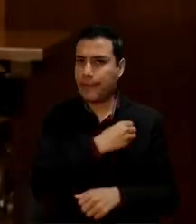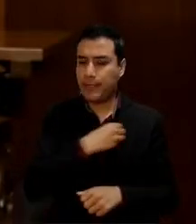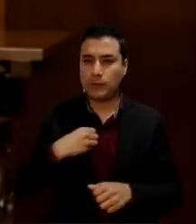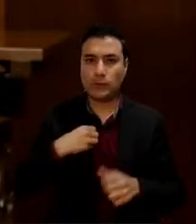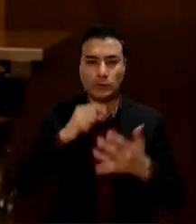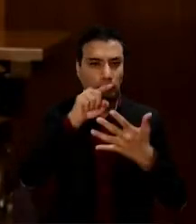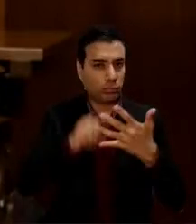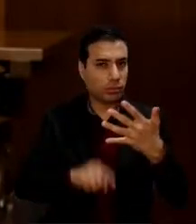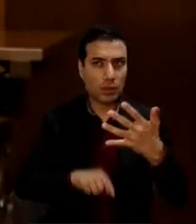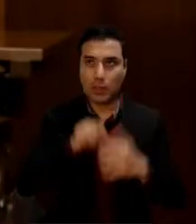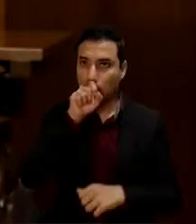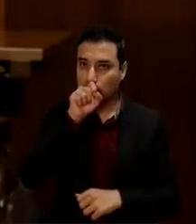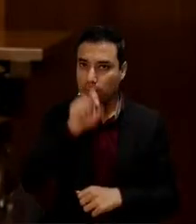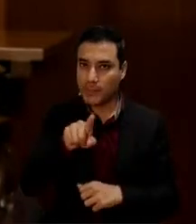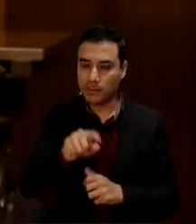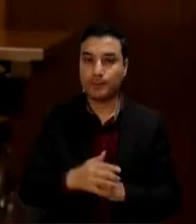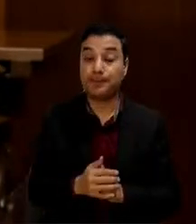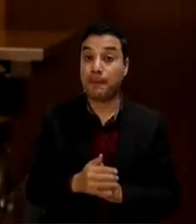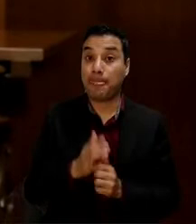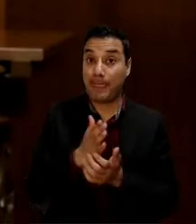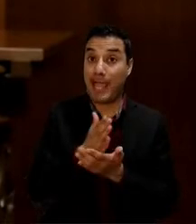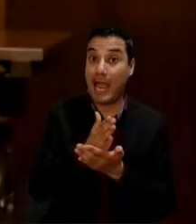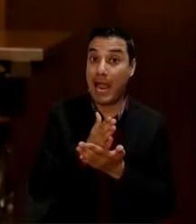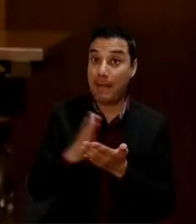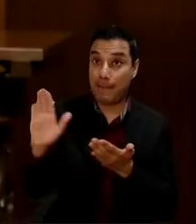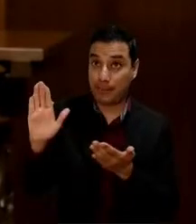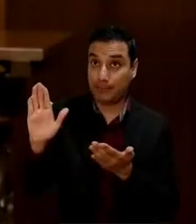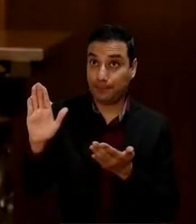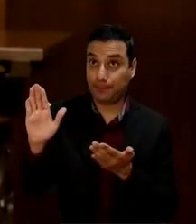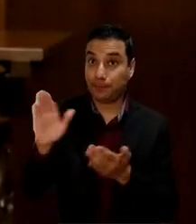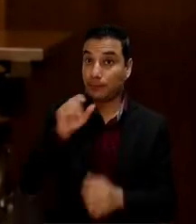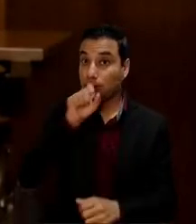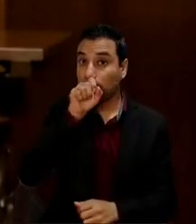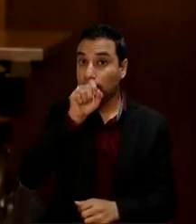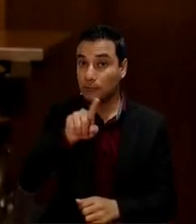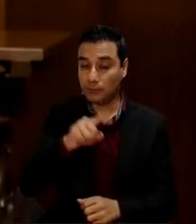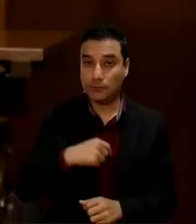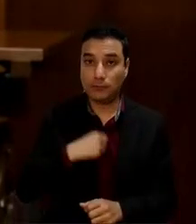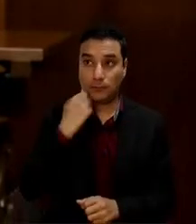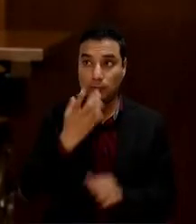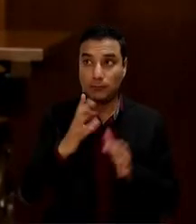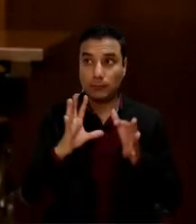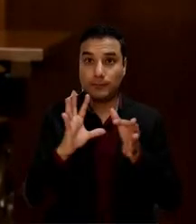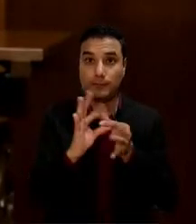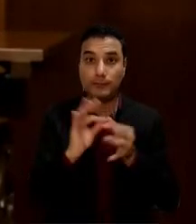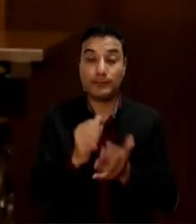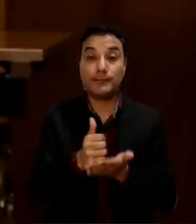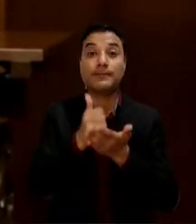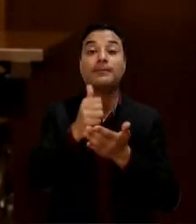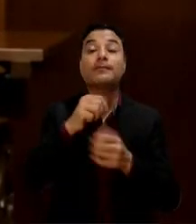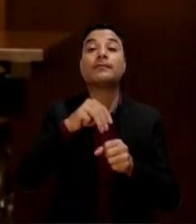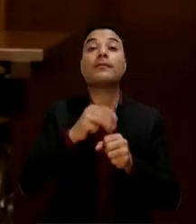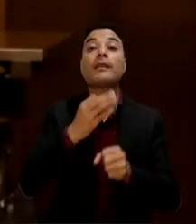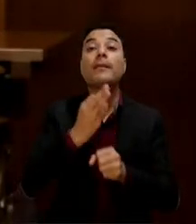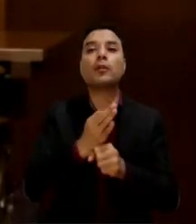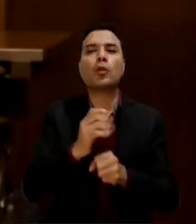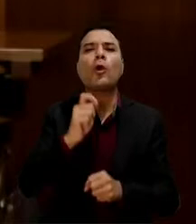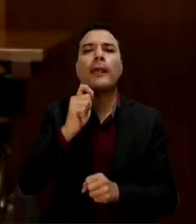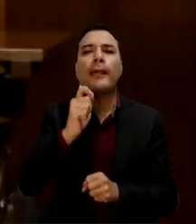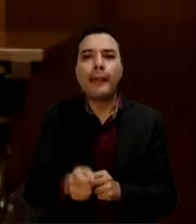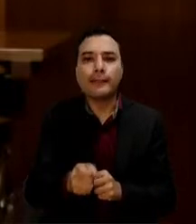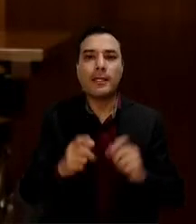Por otra parte, no hay que perder de vista que el ayuntamiento es un órgano colegiado